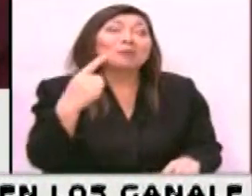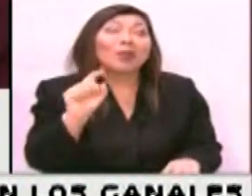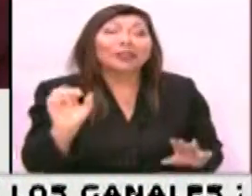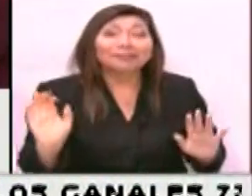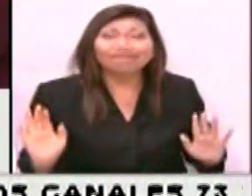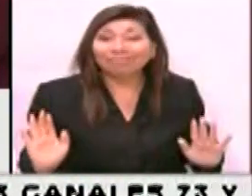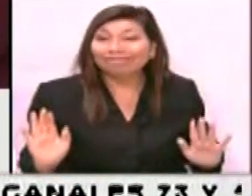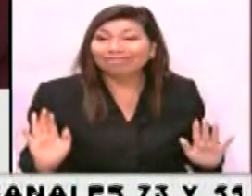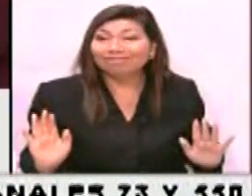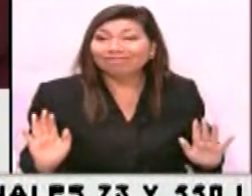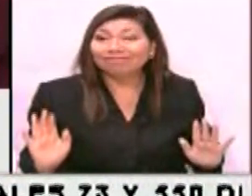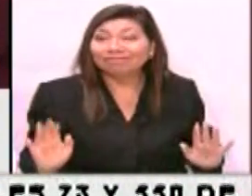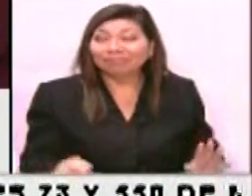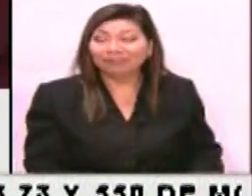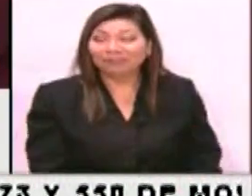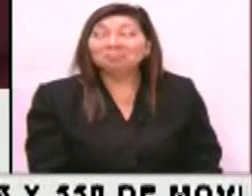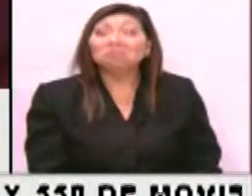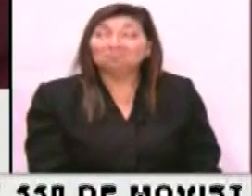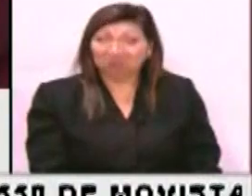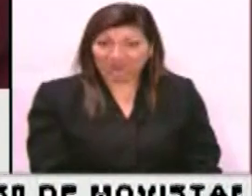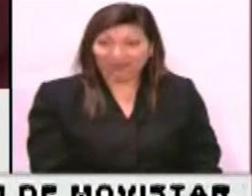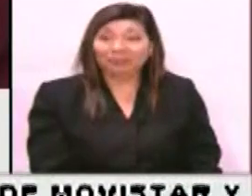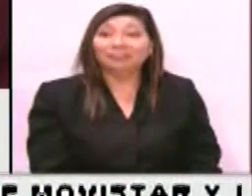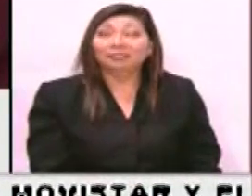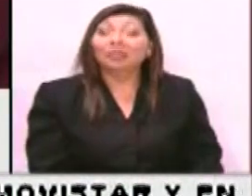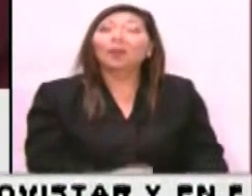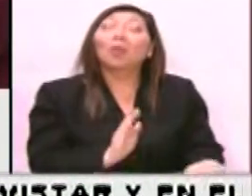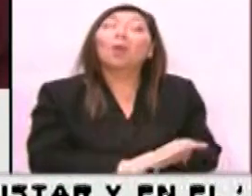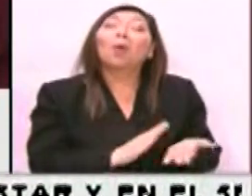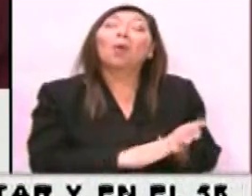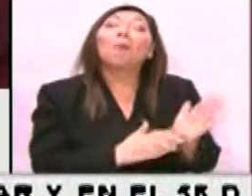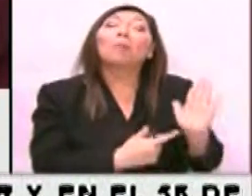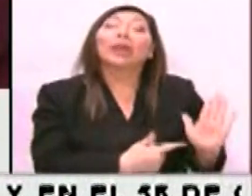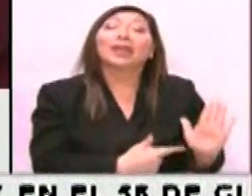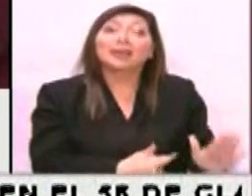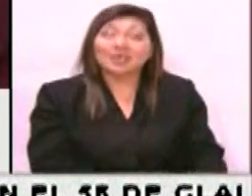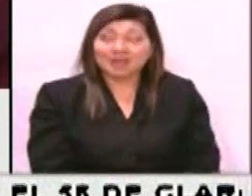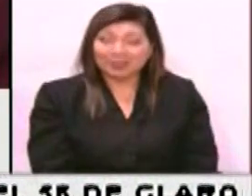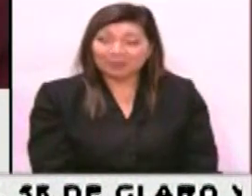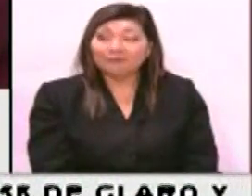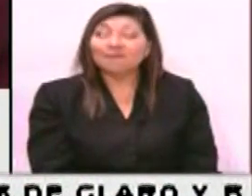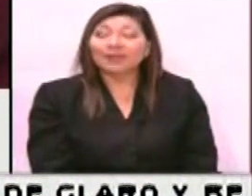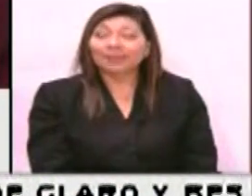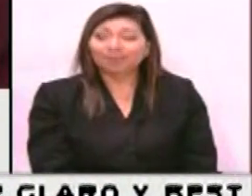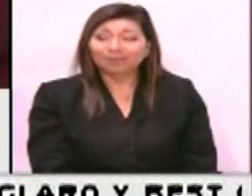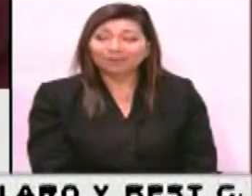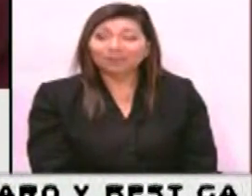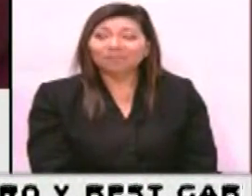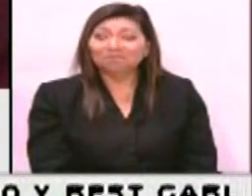millones. Muy bien, enséñame tus cuentas, enséñame tus deudas.